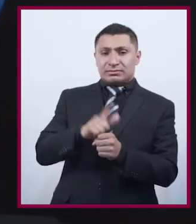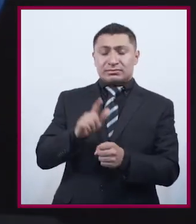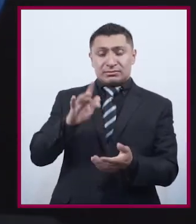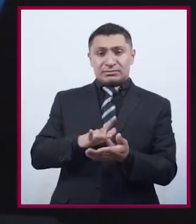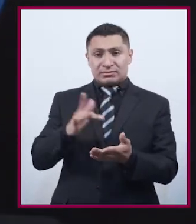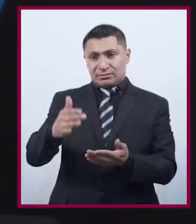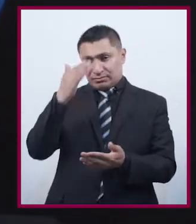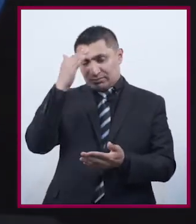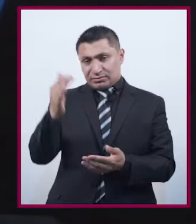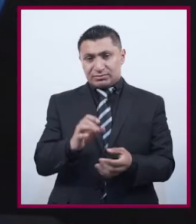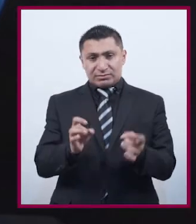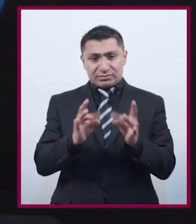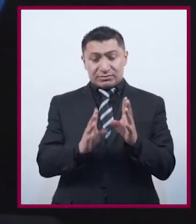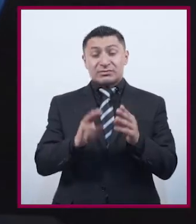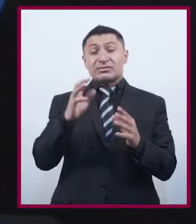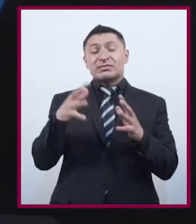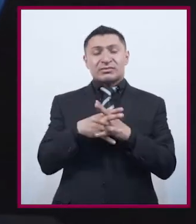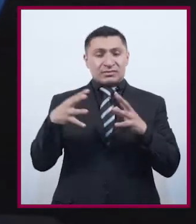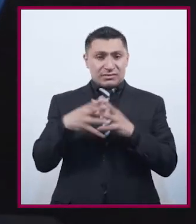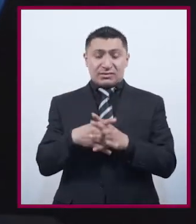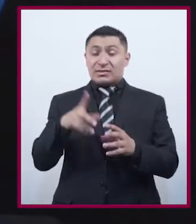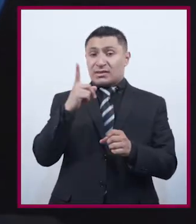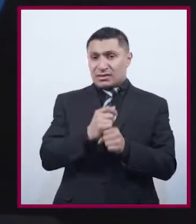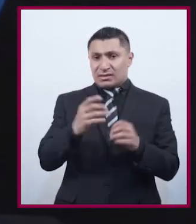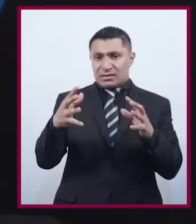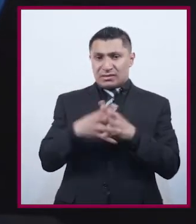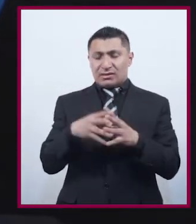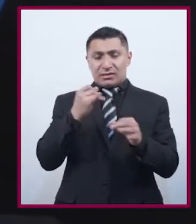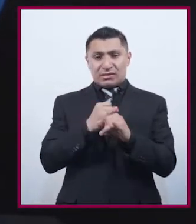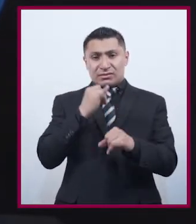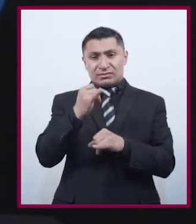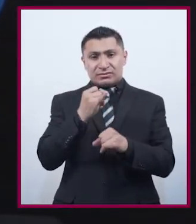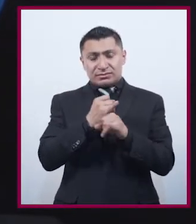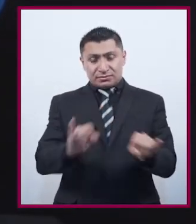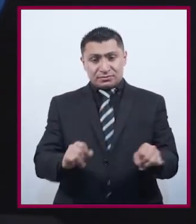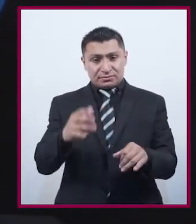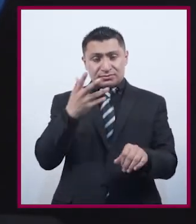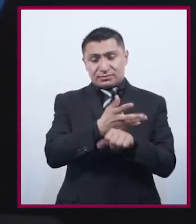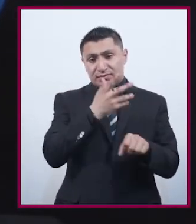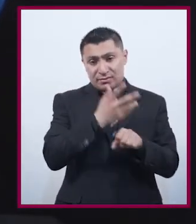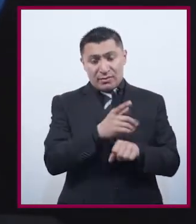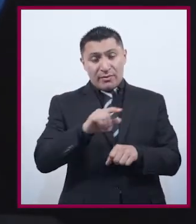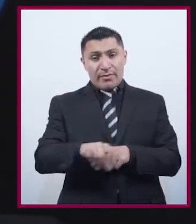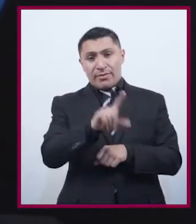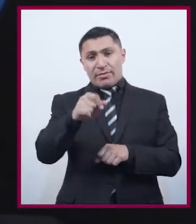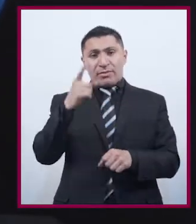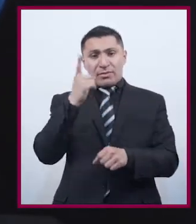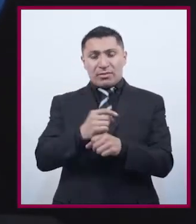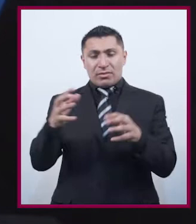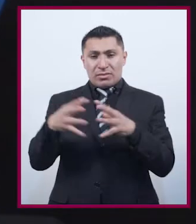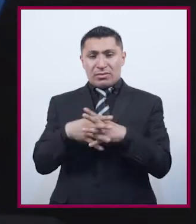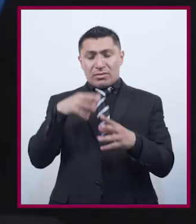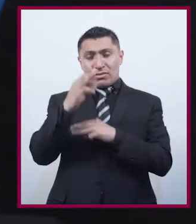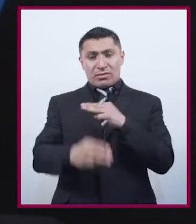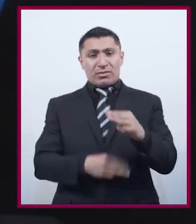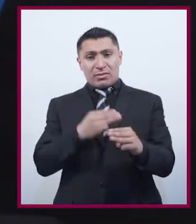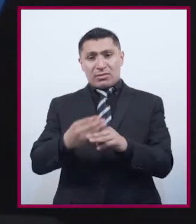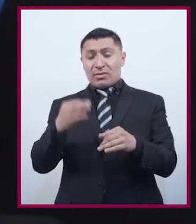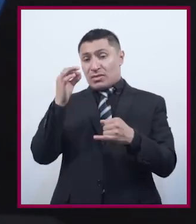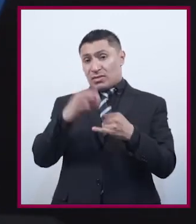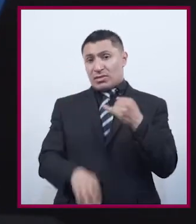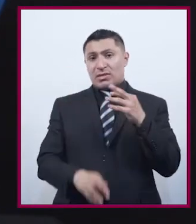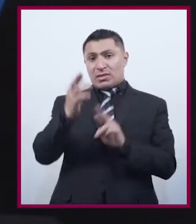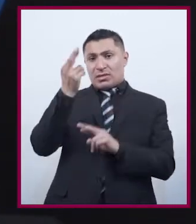fenómeno: la guerra. Primero, la Guerra de Independencia en los Estados Unidos, después la Primera Guerra Mundial y finalmente